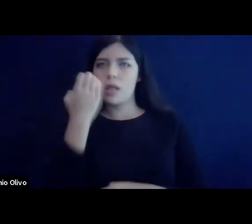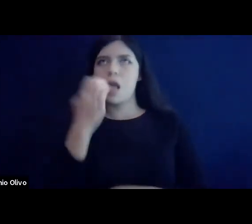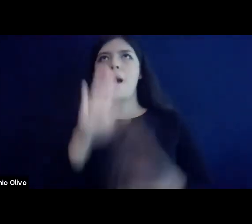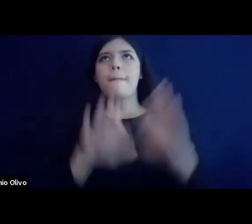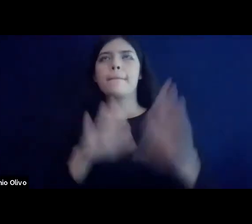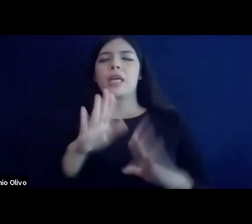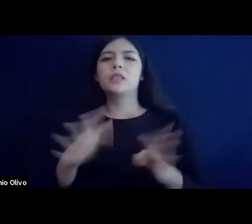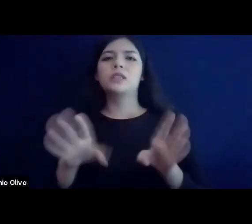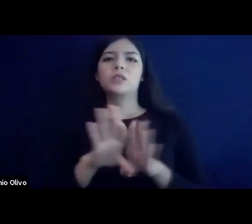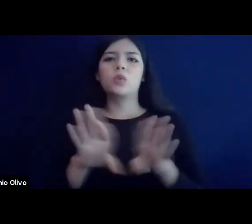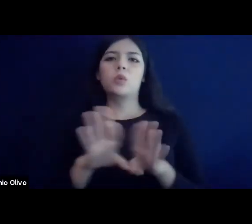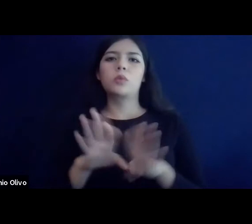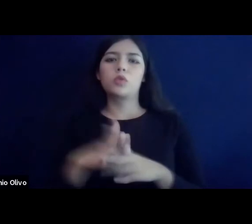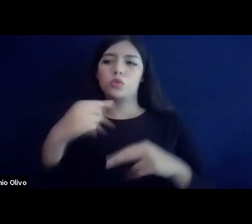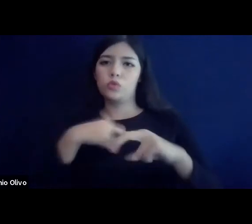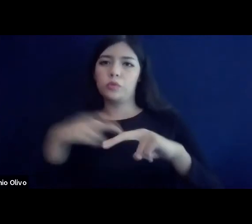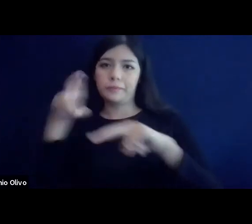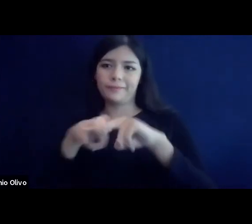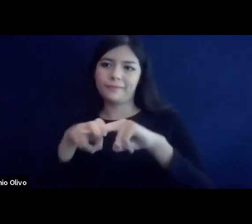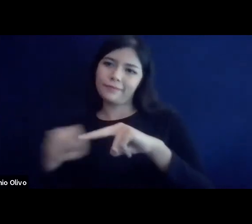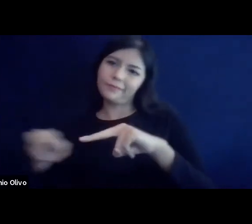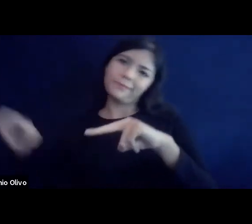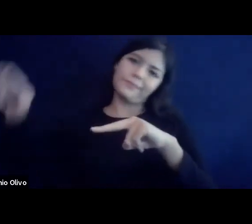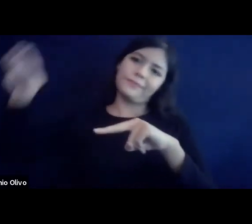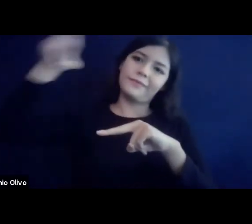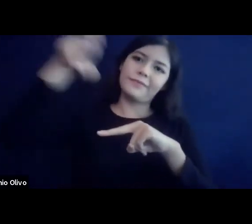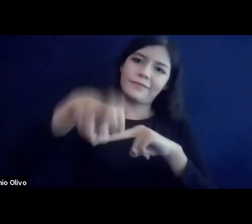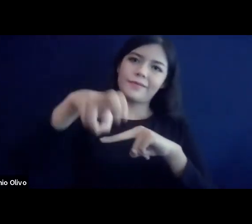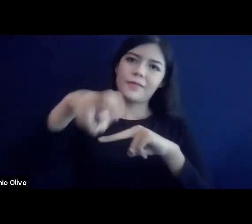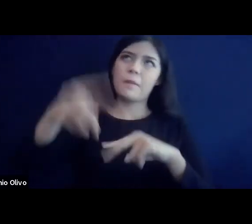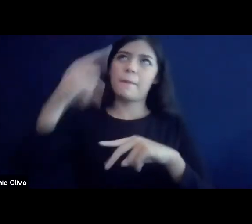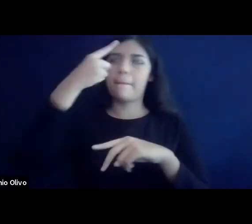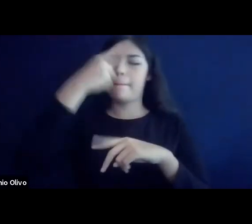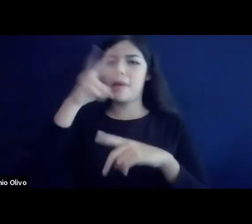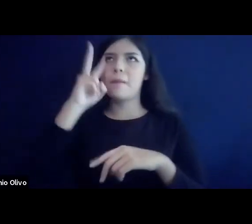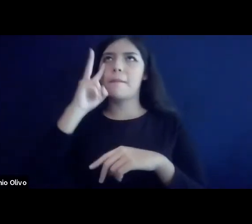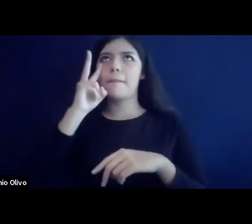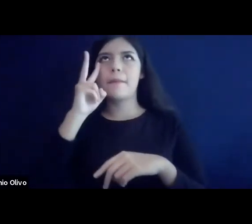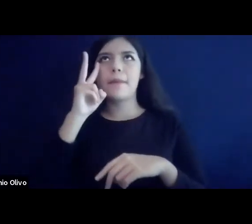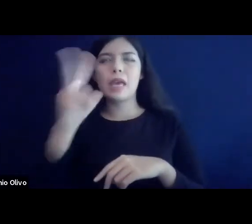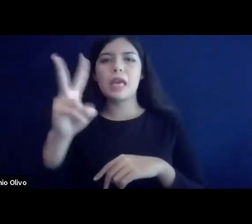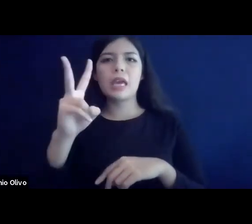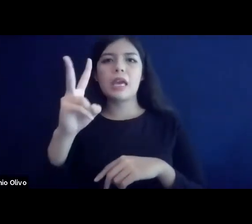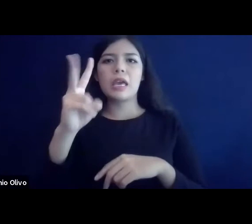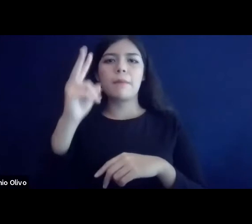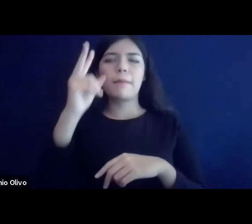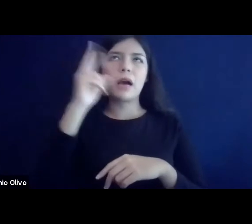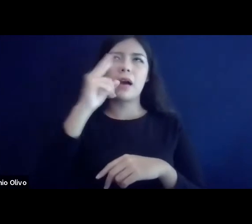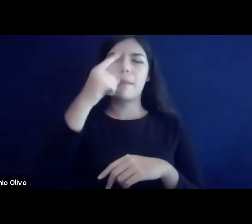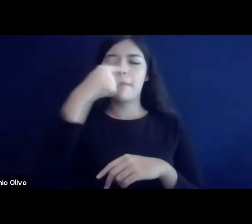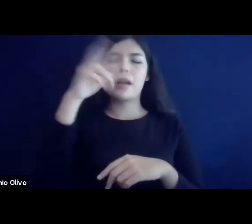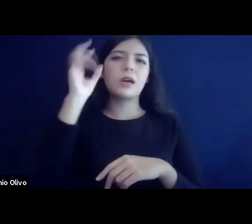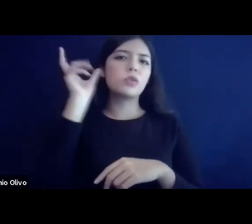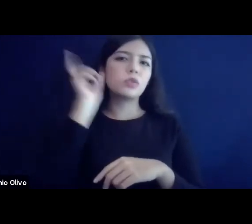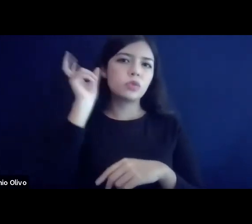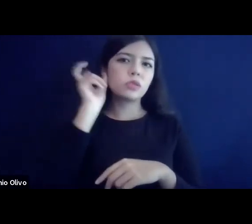de adelante, generalmente al centro, para poder tener más percepción de todo el aula y de los